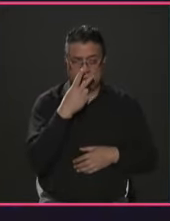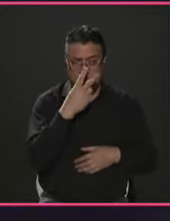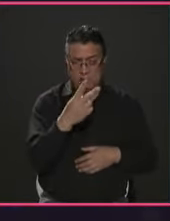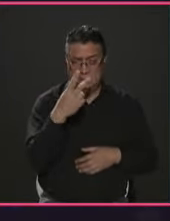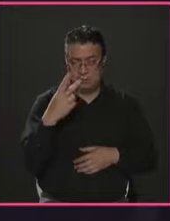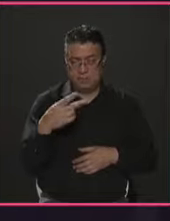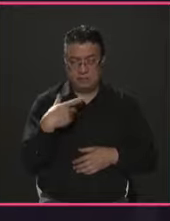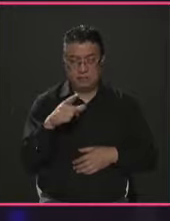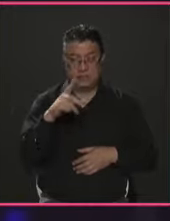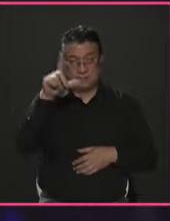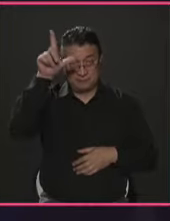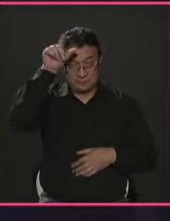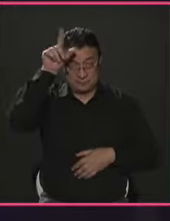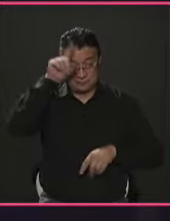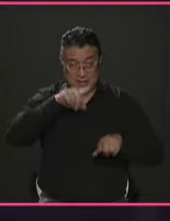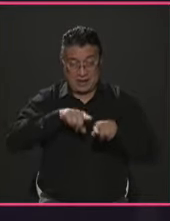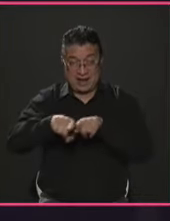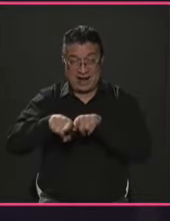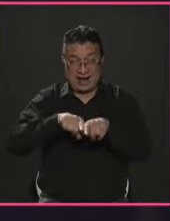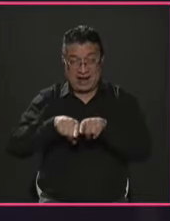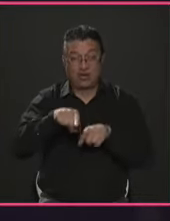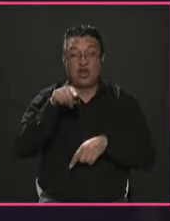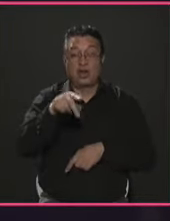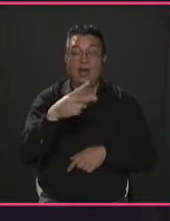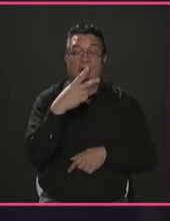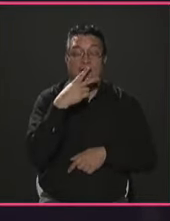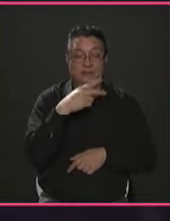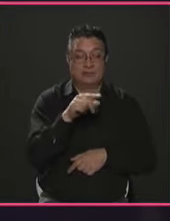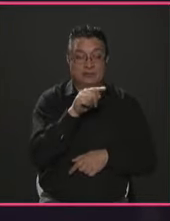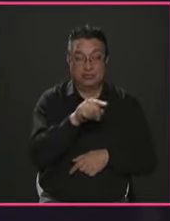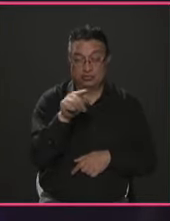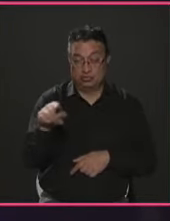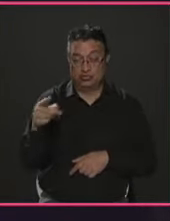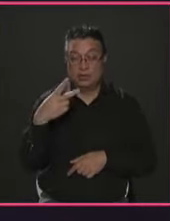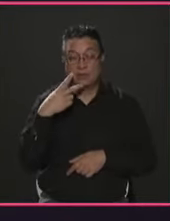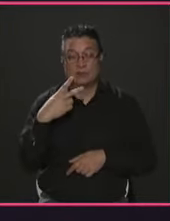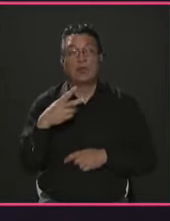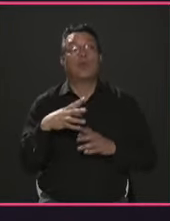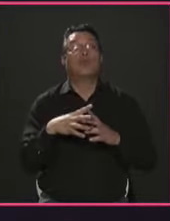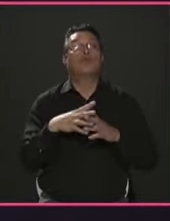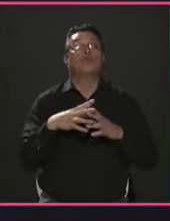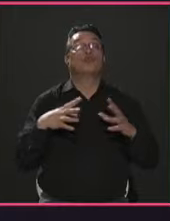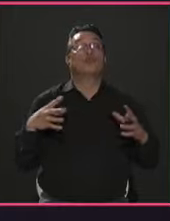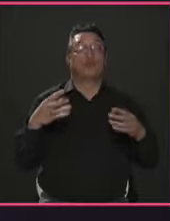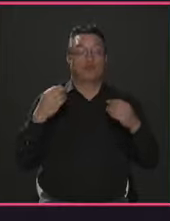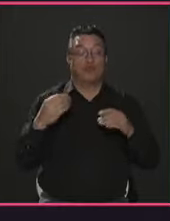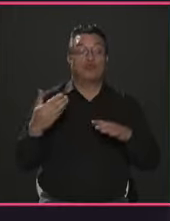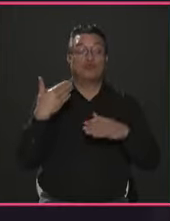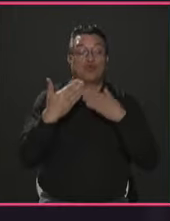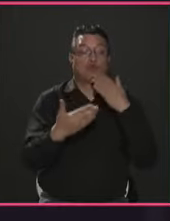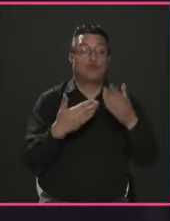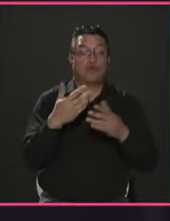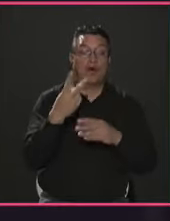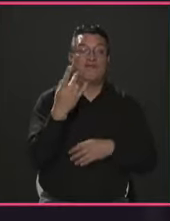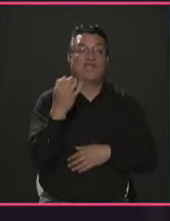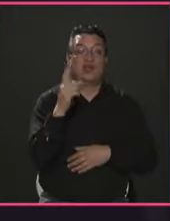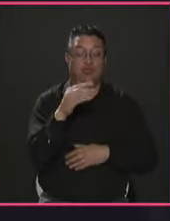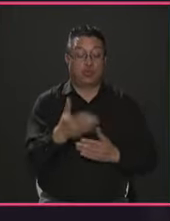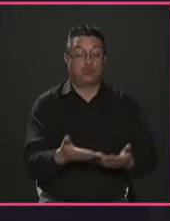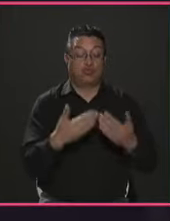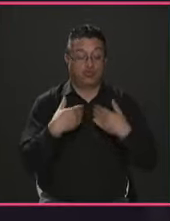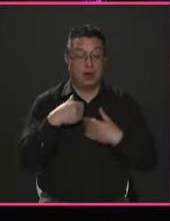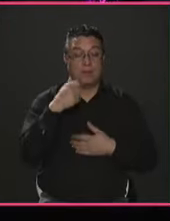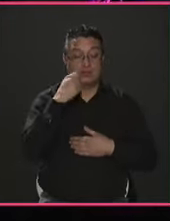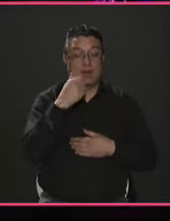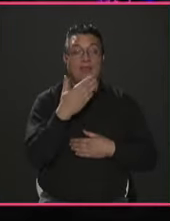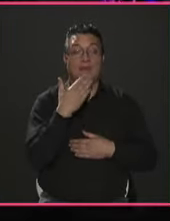redores como los ratones y y las ratas eh Son muy buenos huespedes para estos virus que pasan las personas y esto en gran